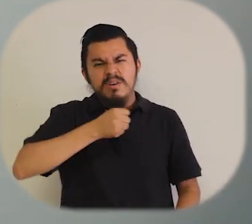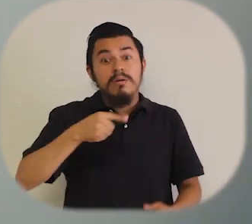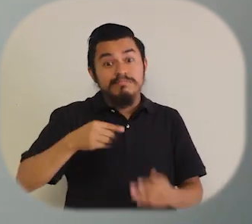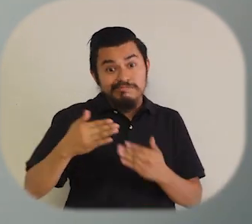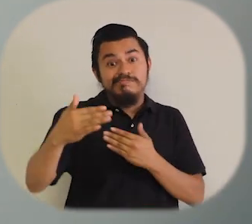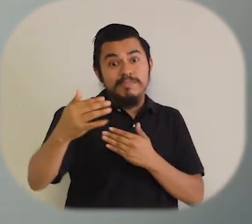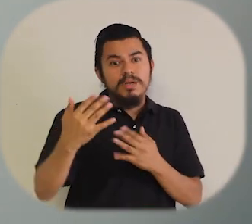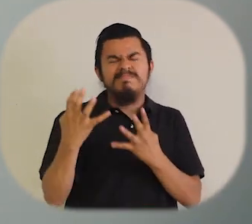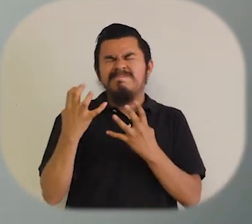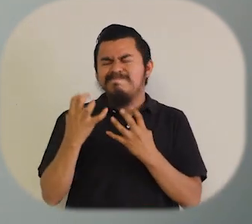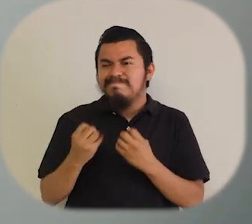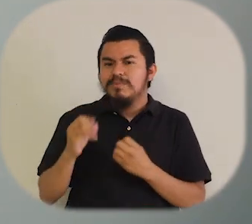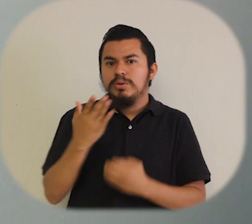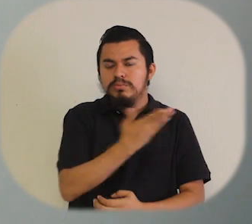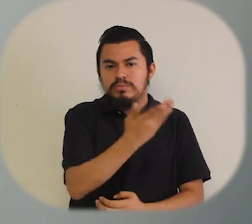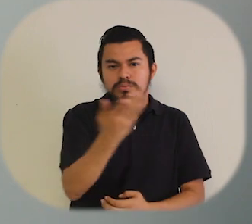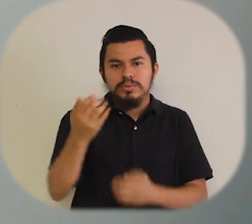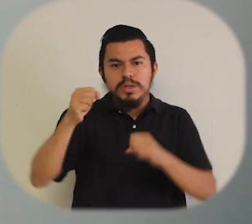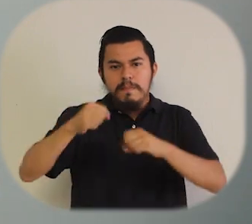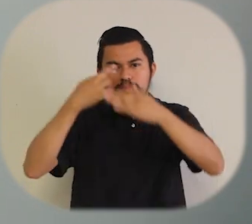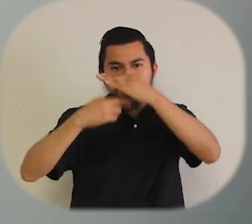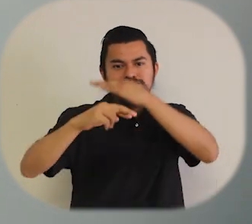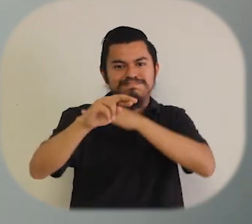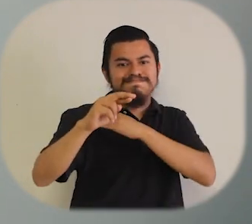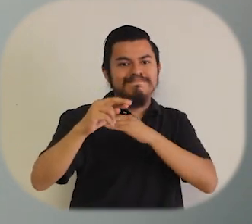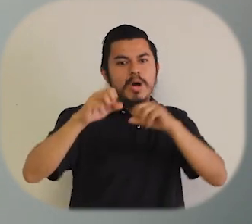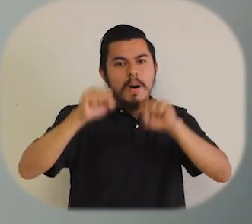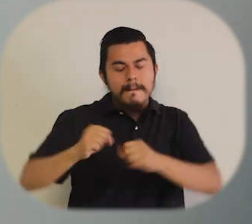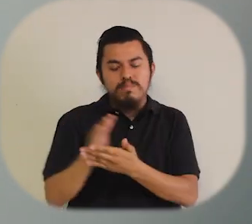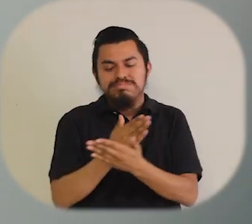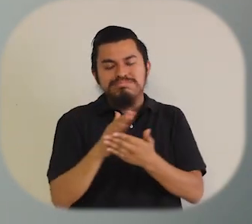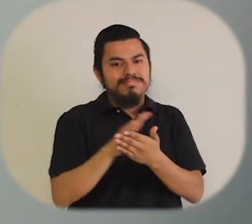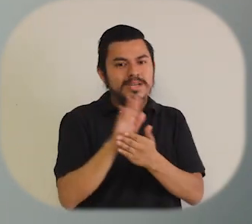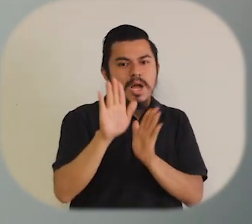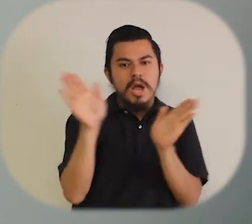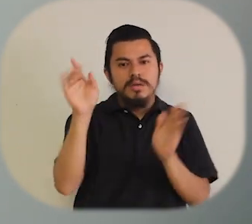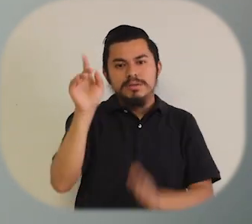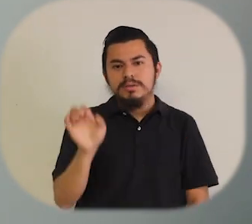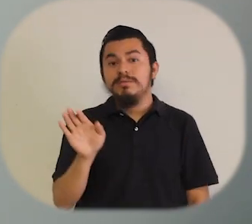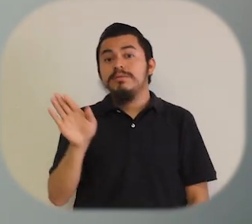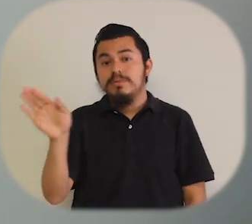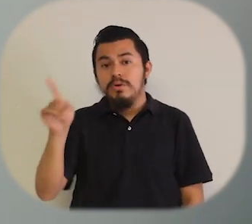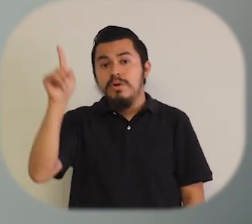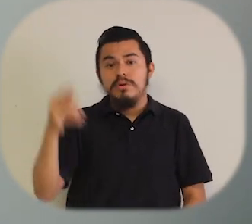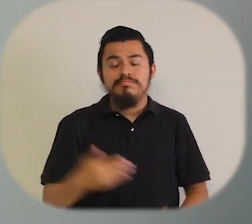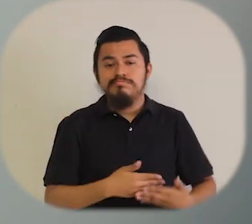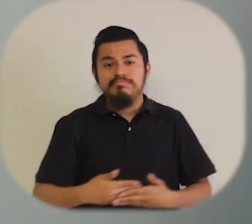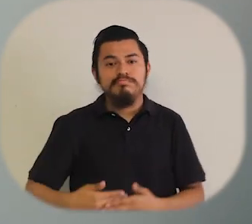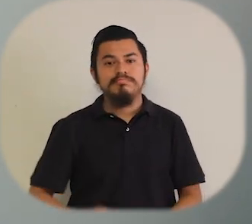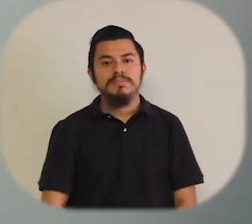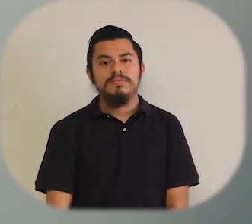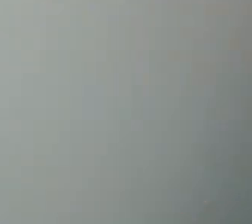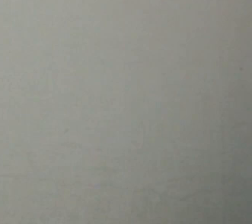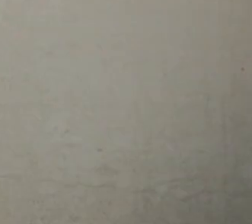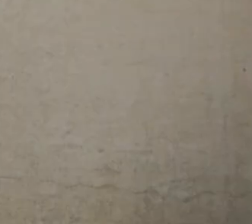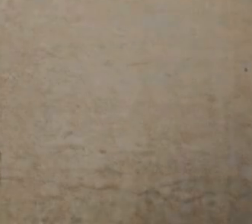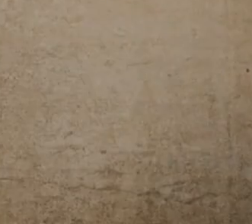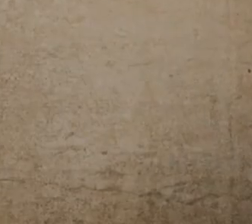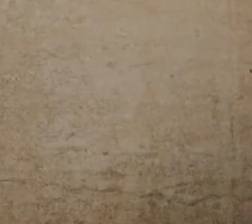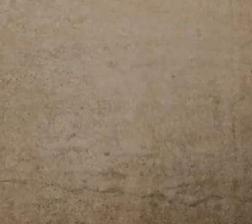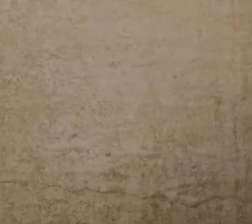anhelo que a ustedes les sea revelado profundamente, que les sea compartido que Jesús es el Cristo, el Hijo de Dios.